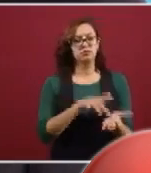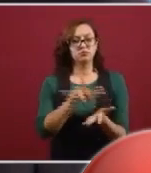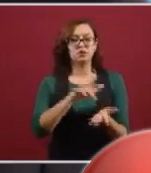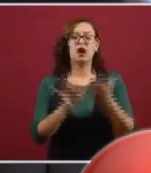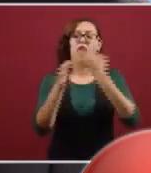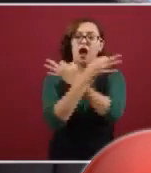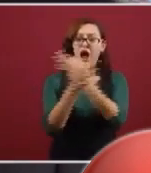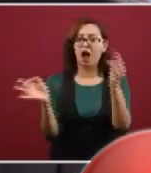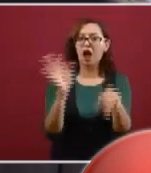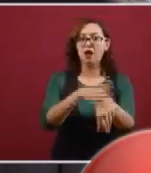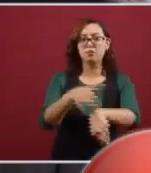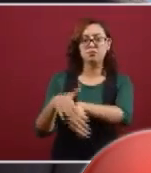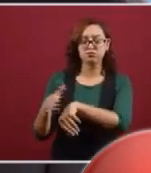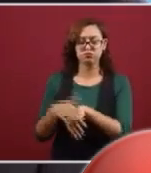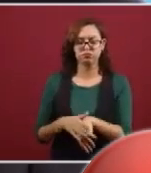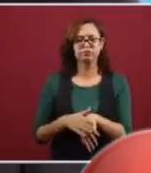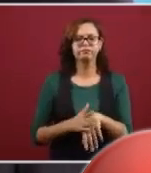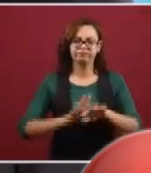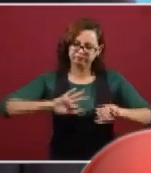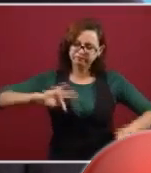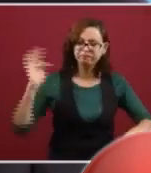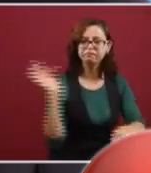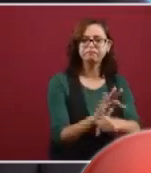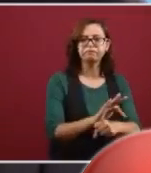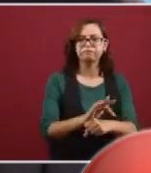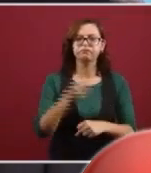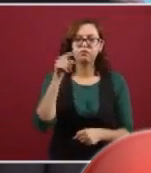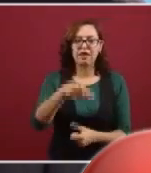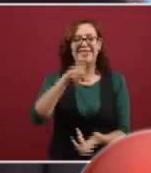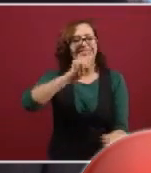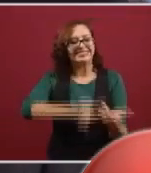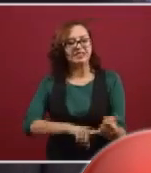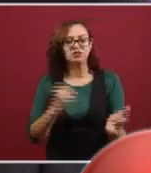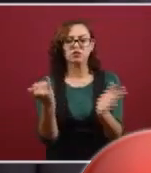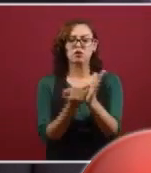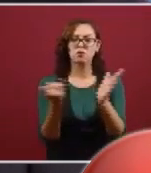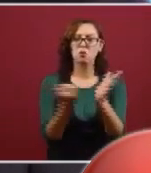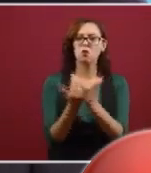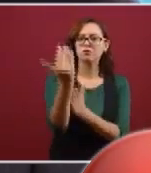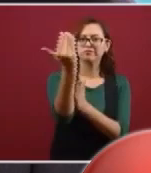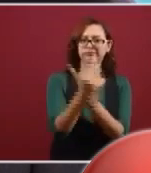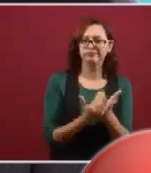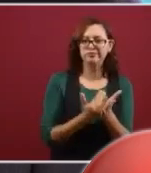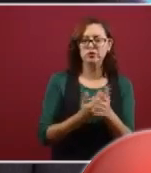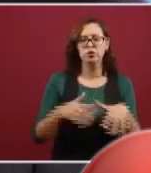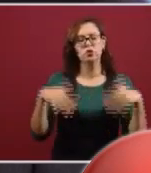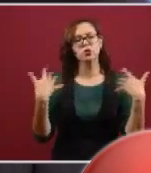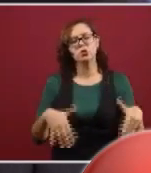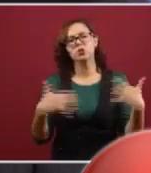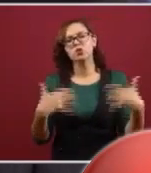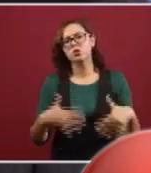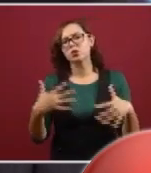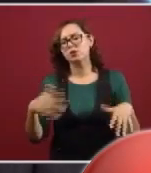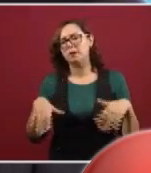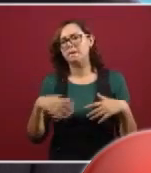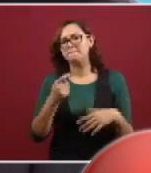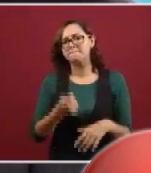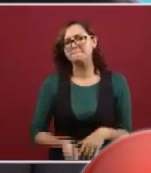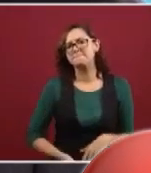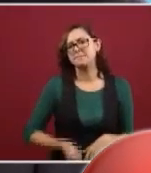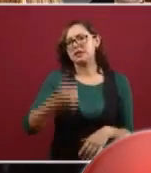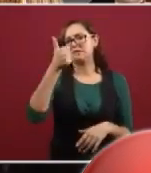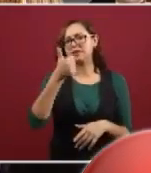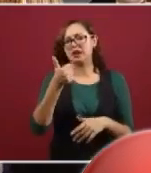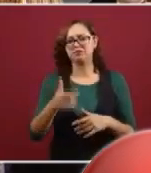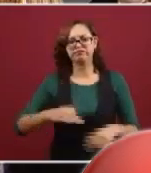que respaldará y apoyará un cambio al régimen fiscal de Pemex, se ha dado un paso histórico a fin de que la